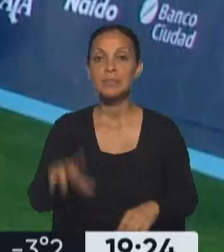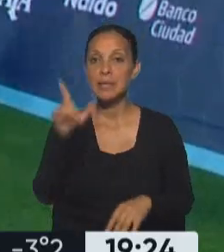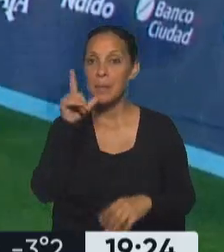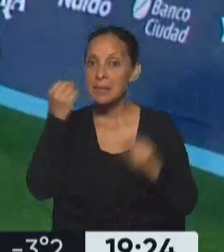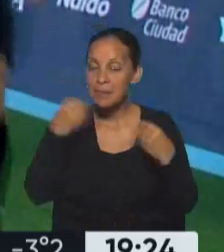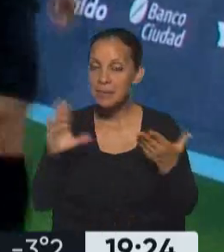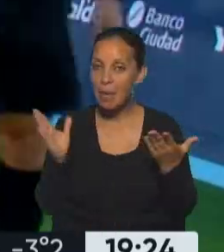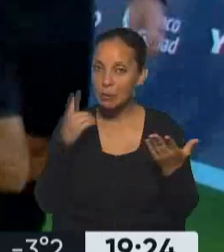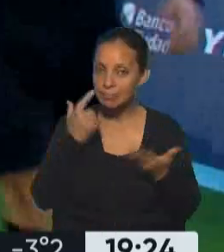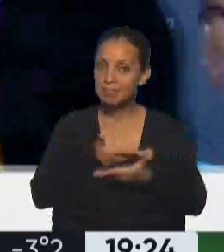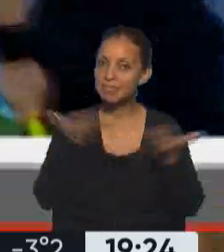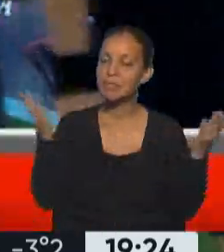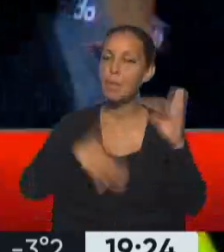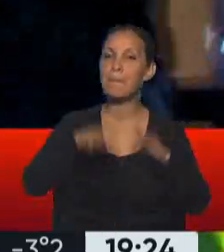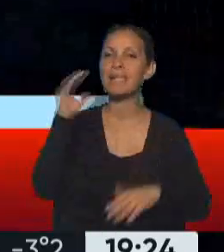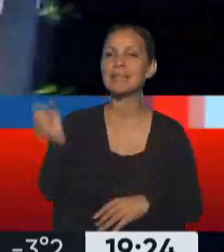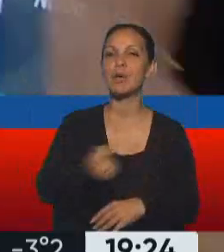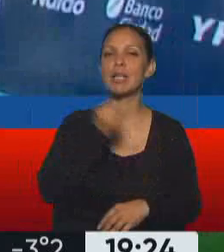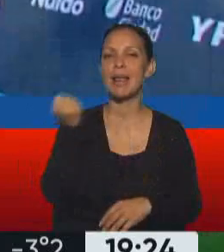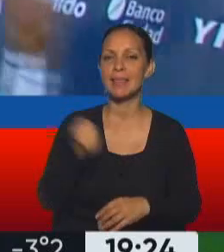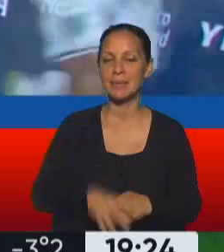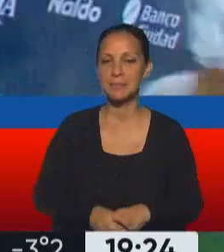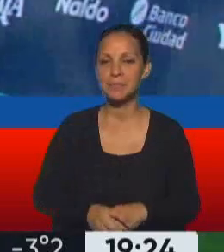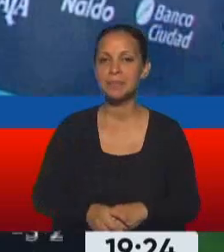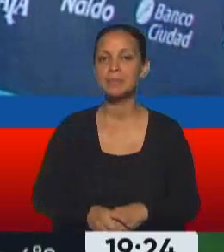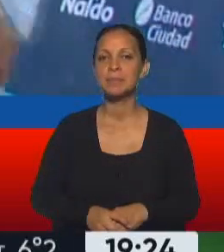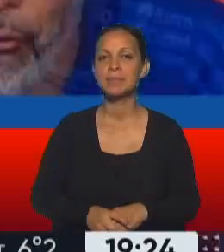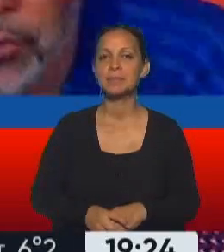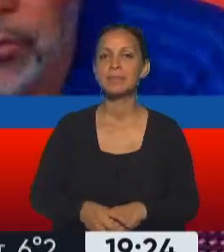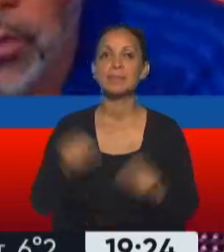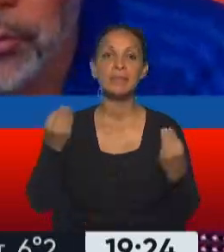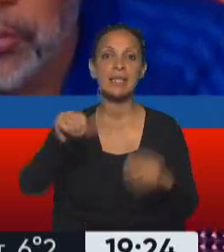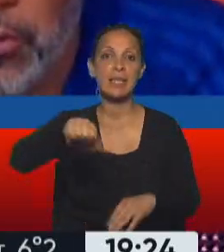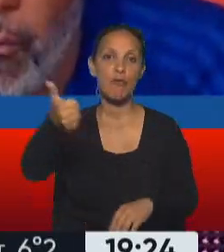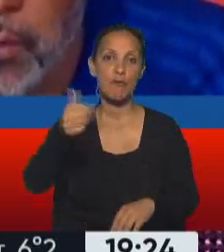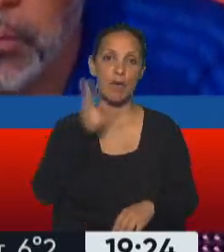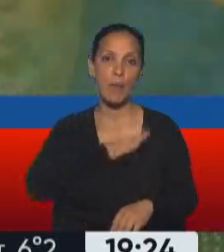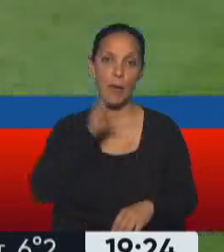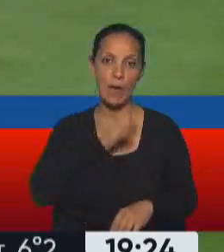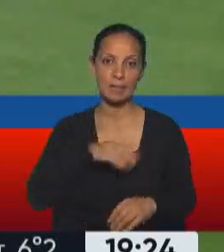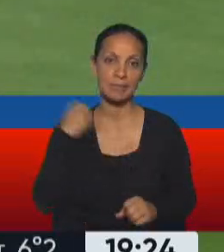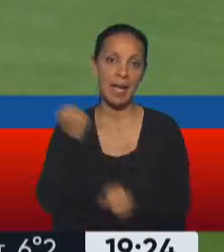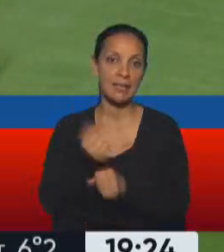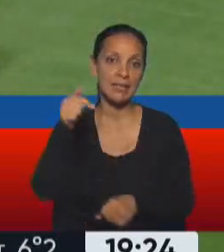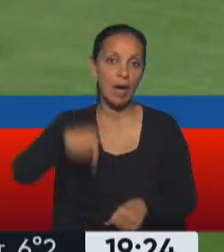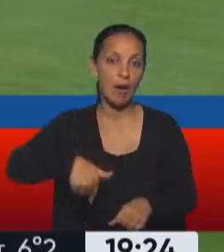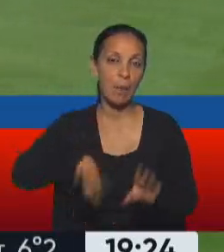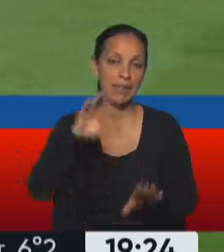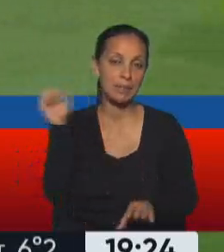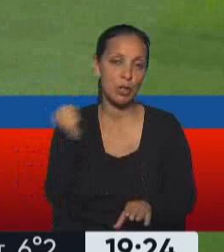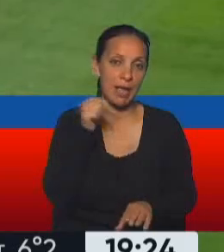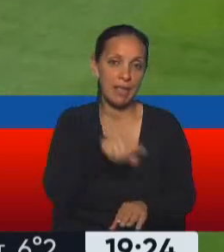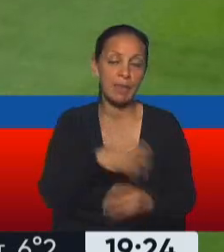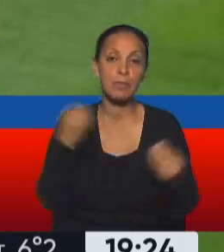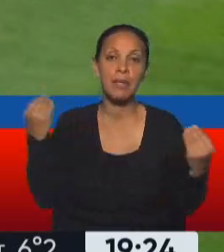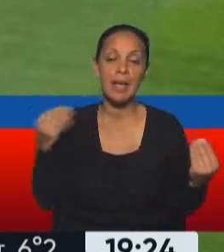a repasar lo más importante? Y lo más importante, sobre todo, es el triunfo de Boca hasta ahora, porque el Xeneize,